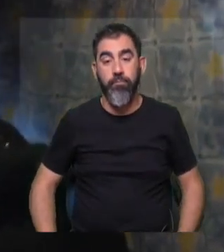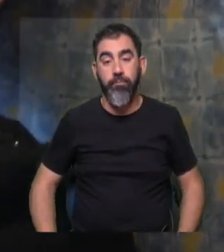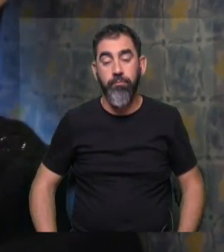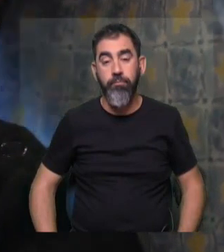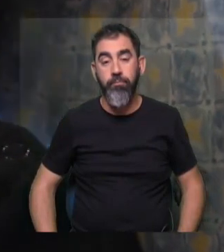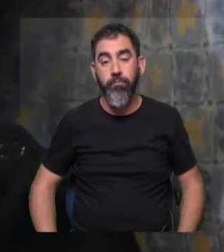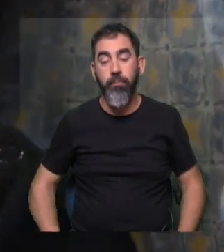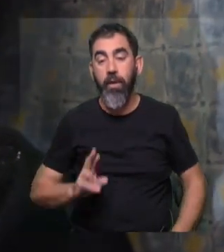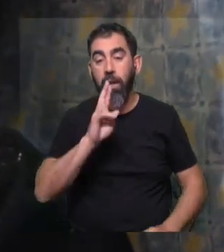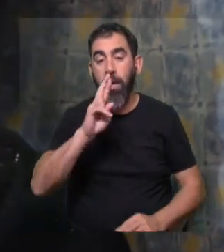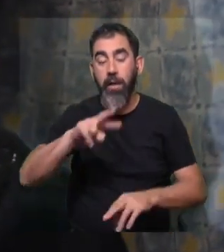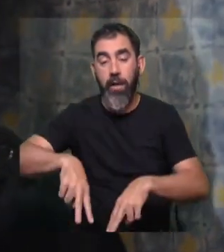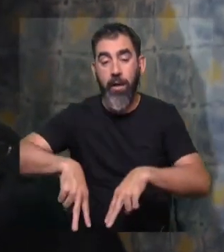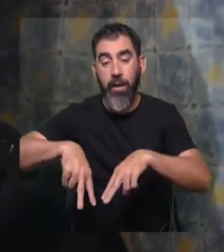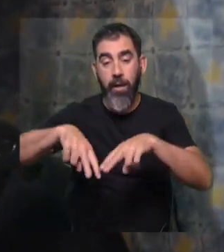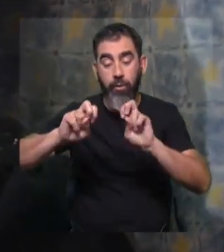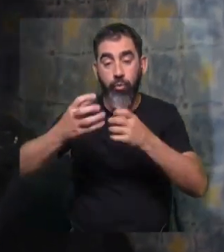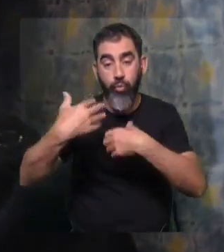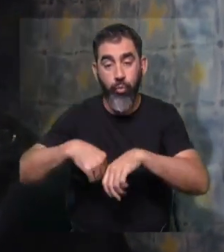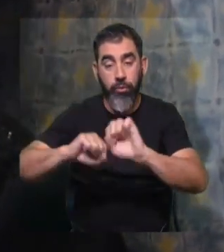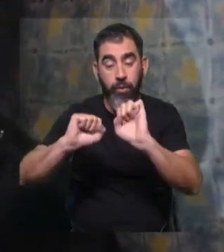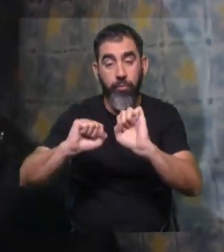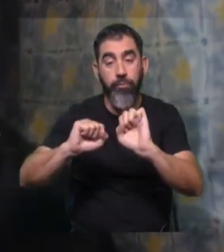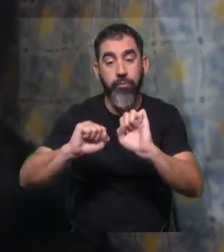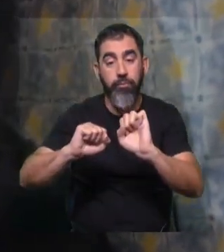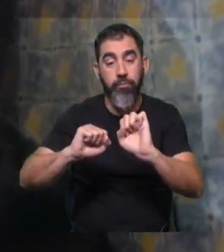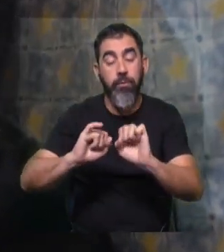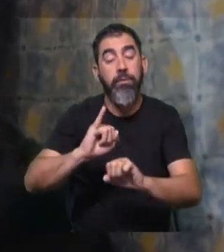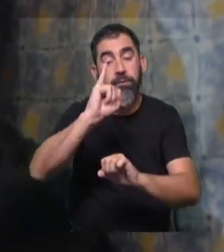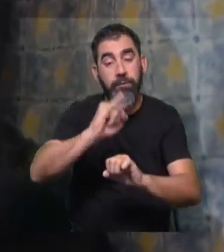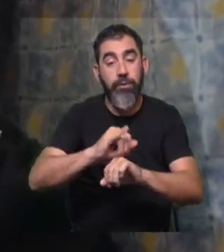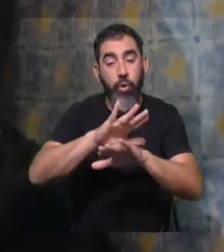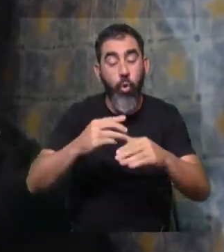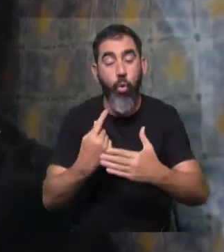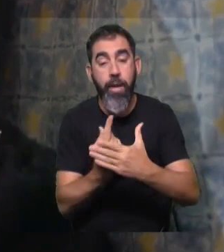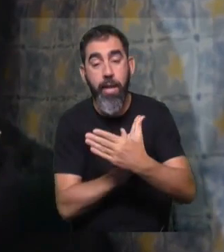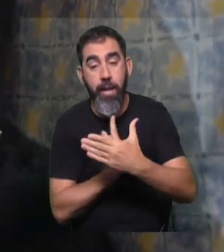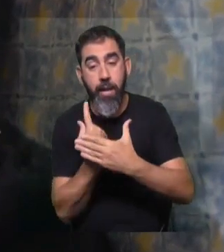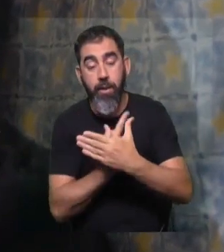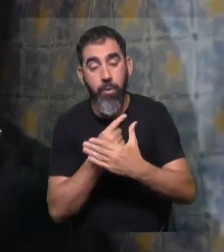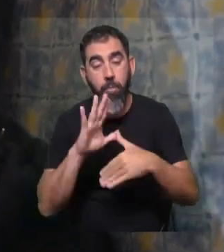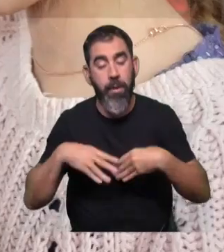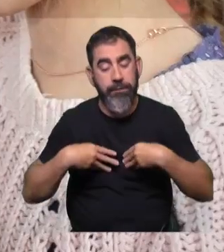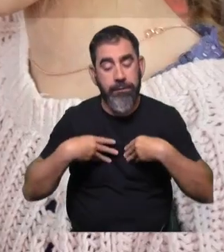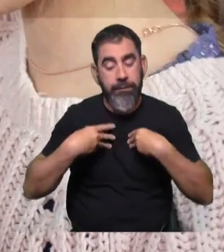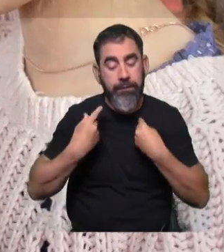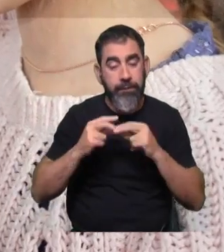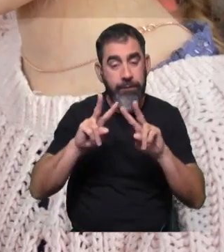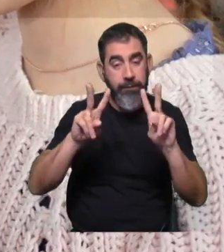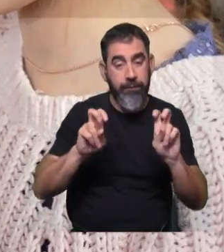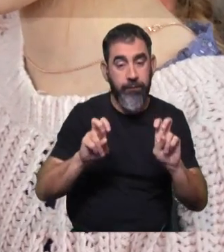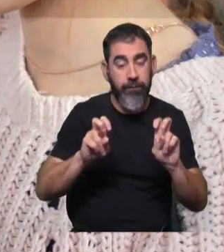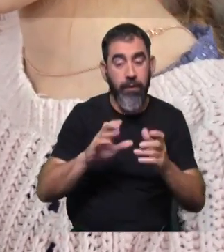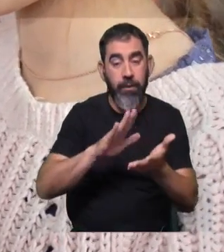Como resultados de la investigación encontramos que, por un lado, efectivamente los niños con autismo presentaban mayor sensibilidad sensorial a